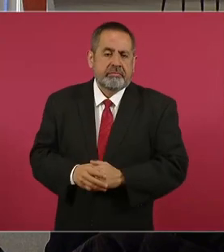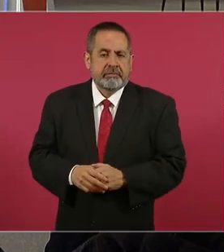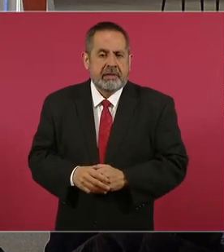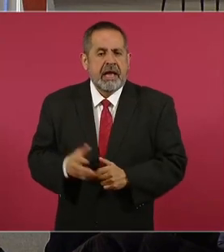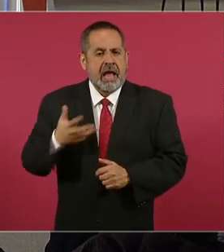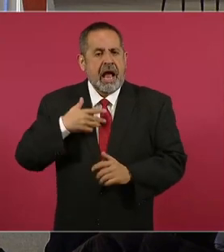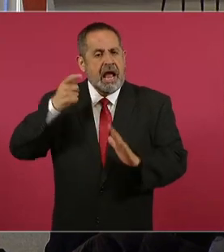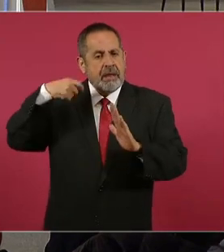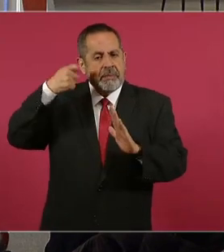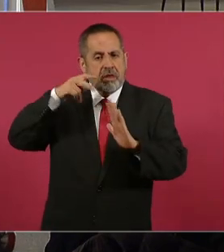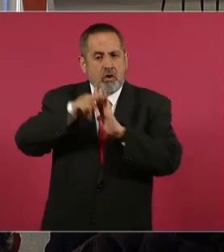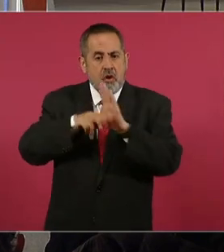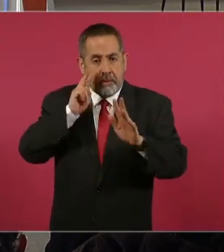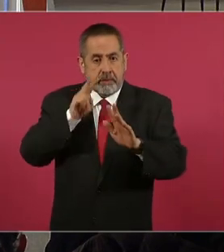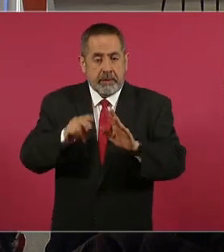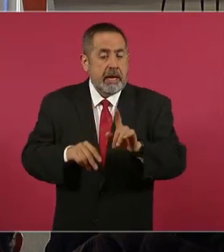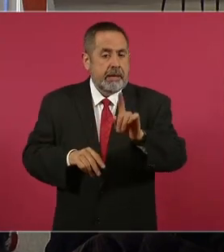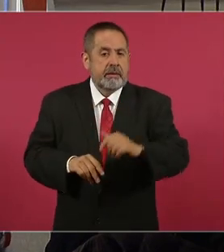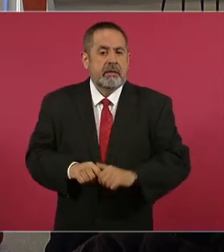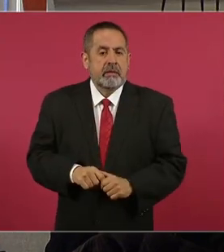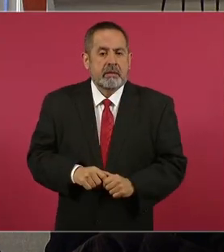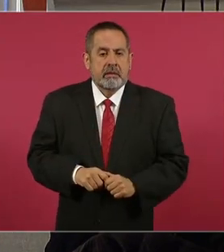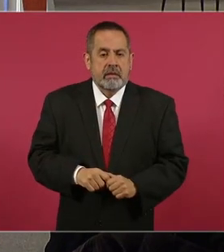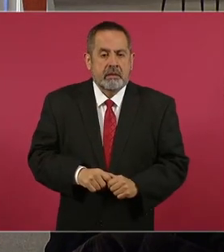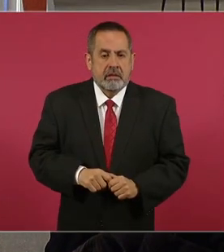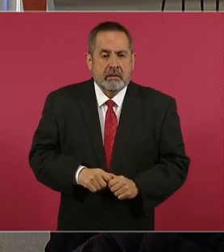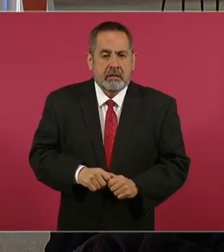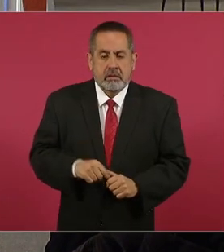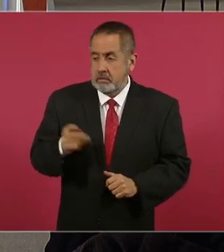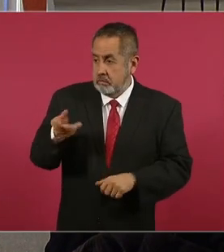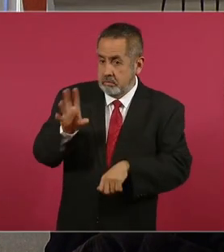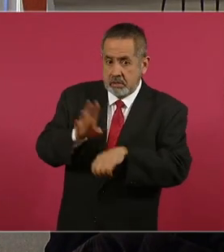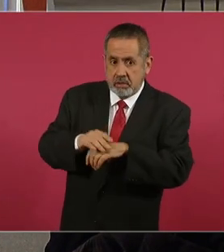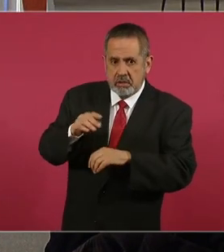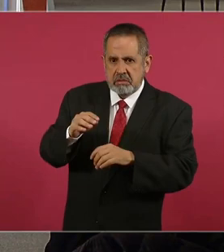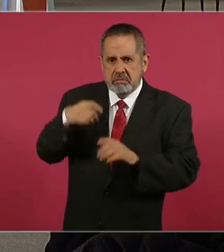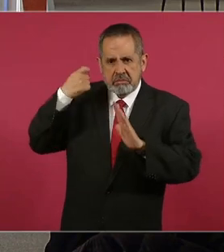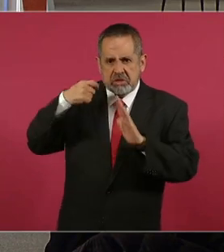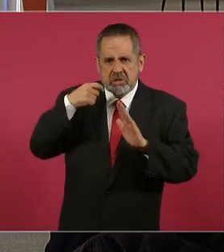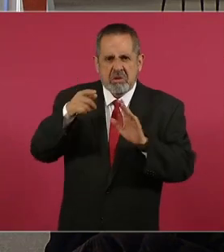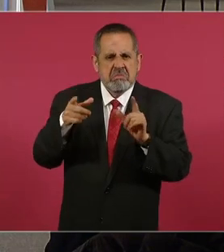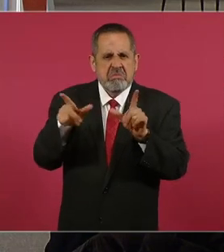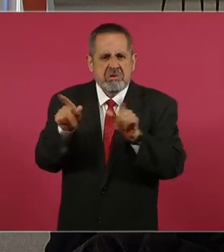videíto. Ah, pues, si presidente, si está usted de acuerdo, dura muy poquito.